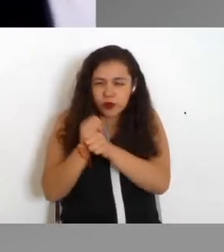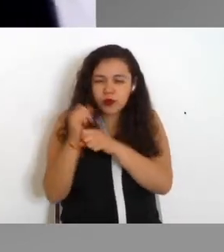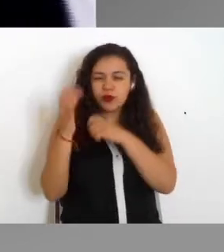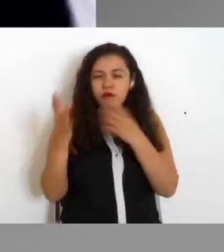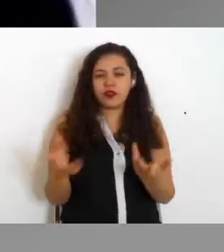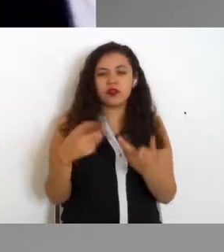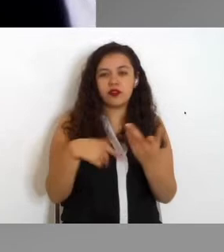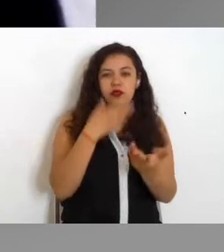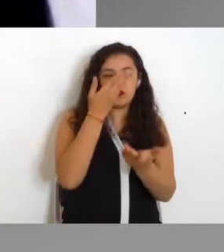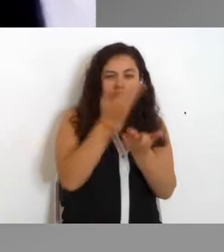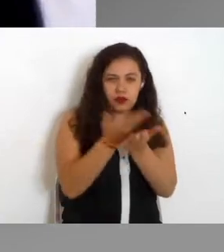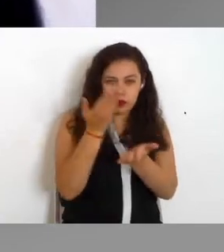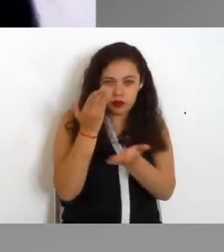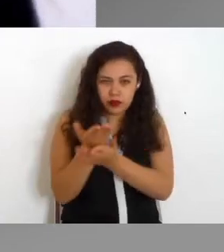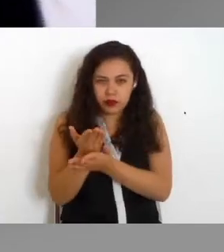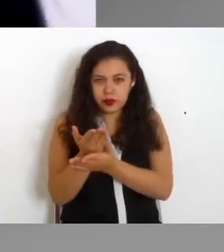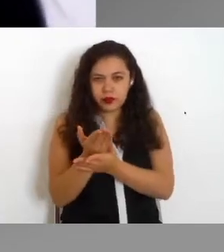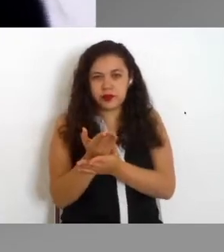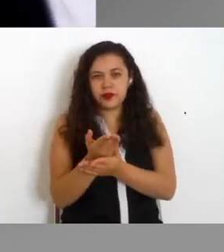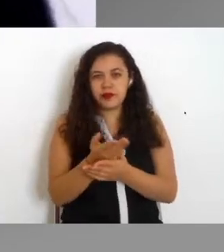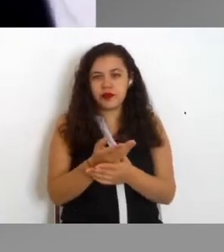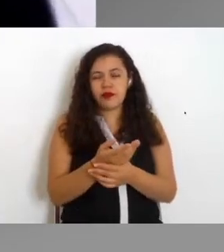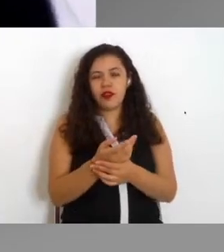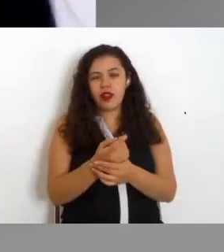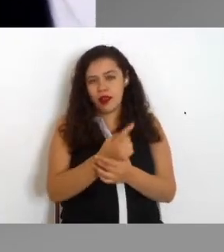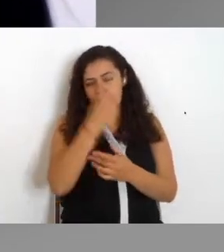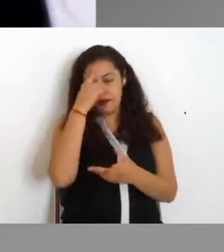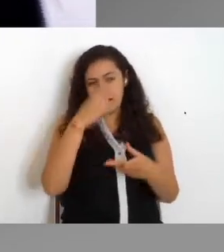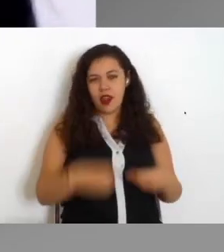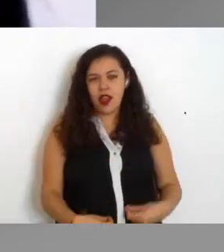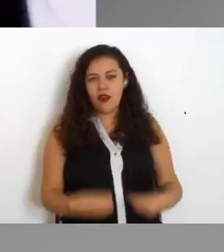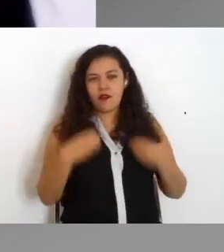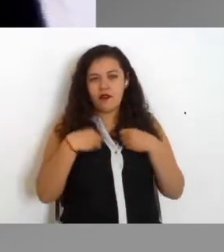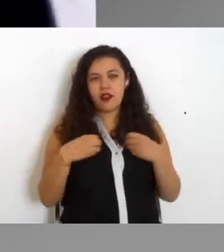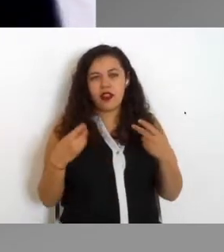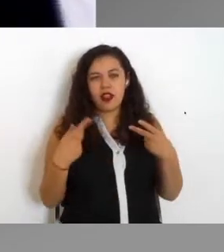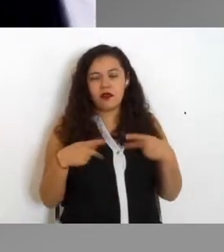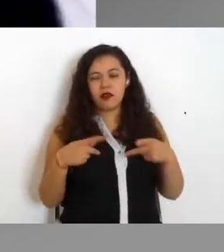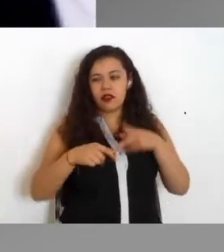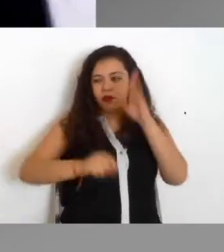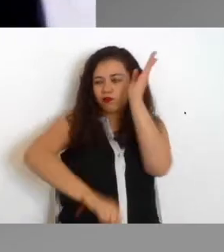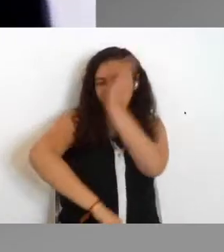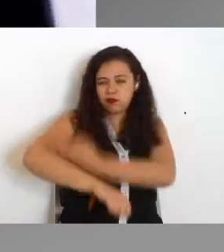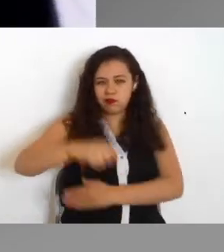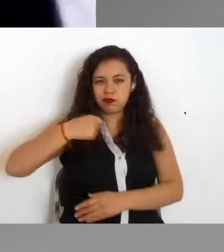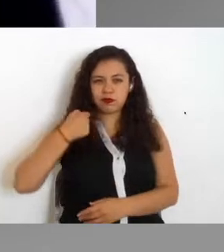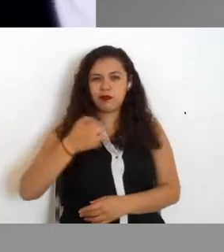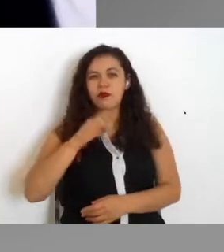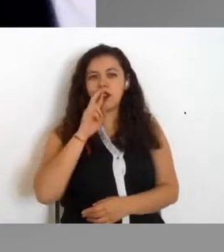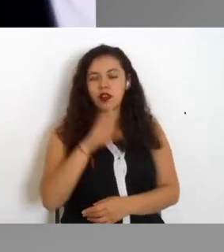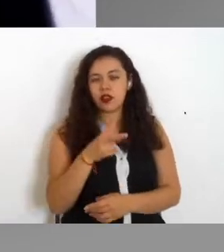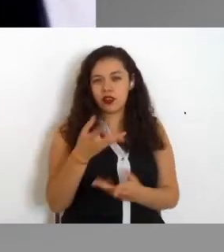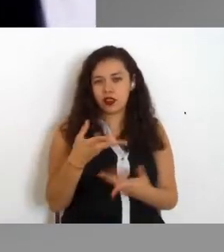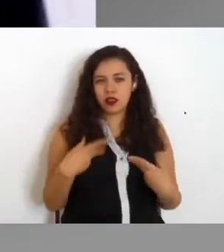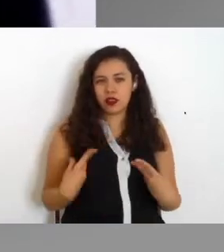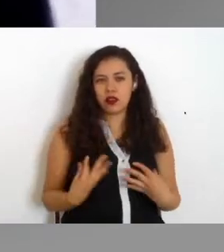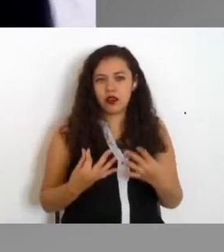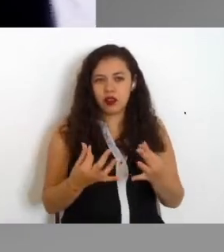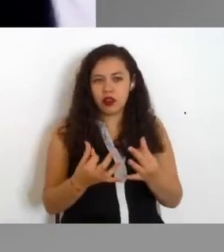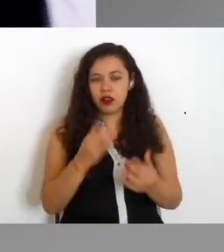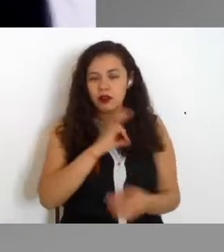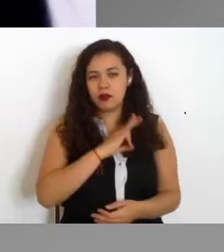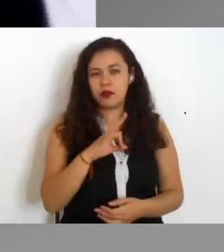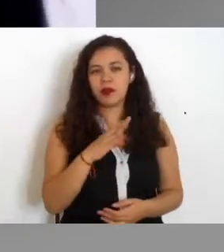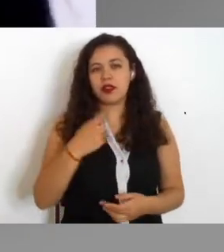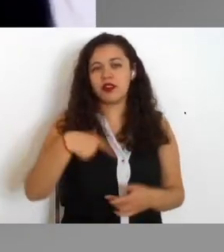propuestas que se pueden desarrollar para mejorar la calidad de vida de las personas con amputación. Y bueno, pues hay muchos ámbitos que podemos ir